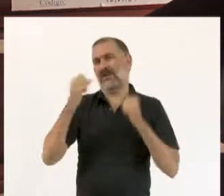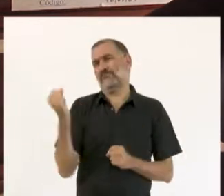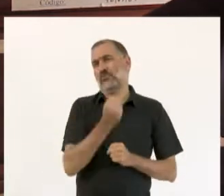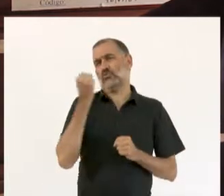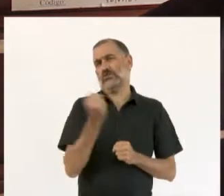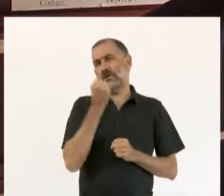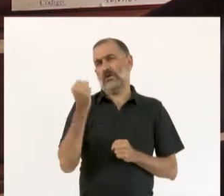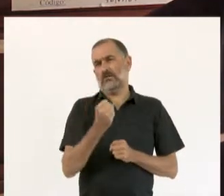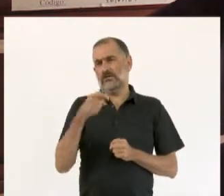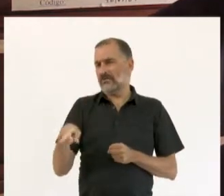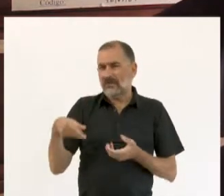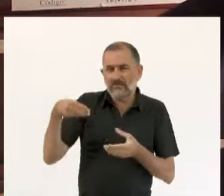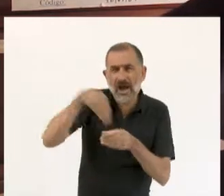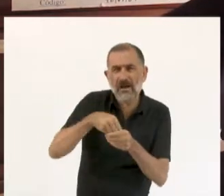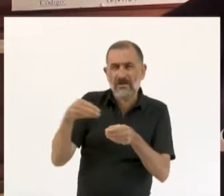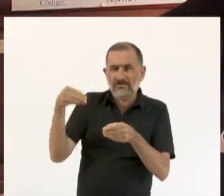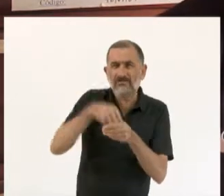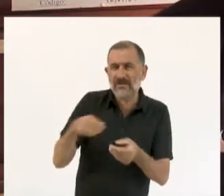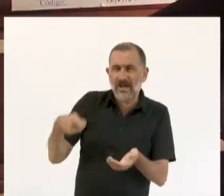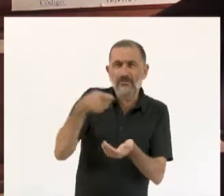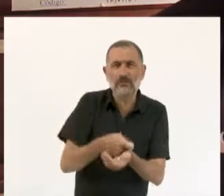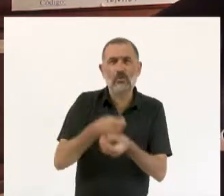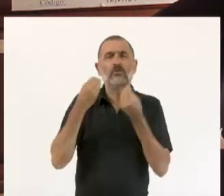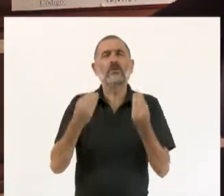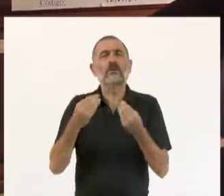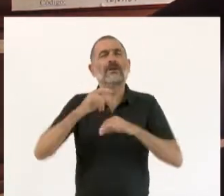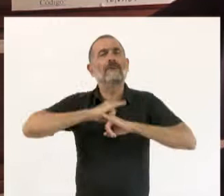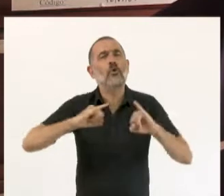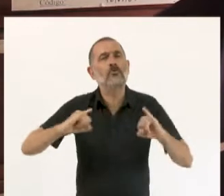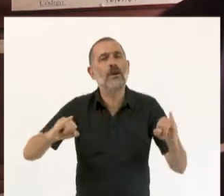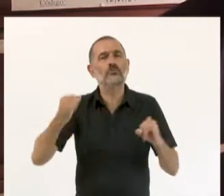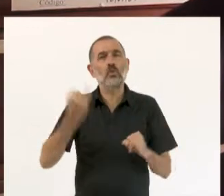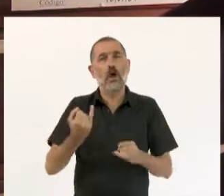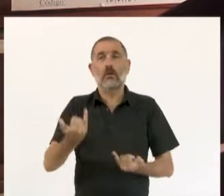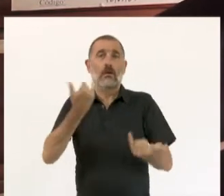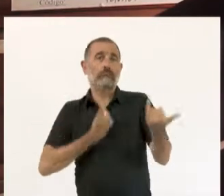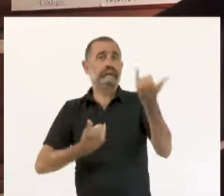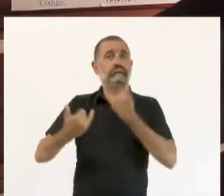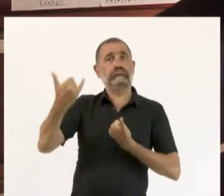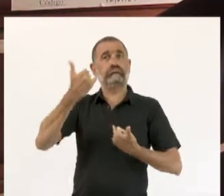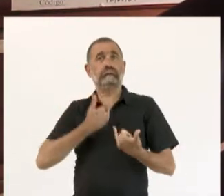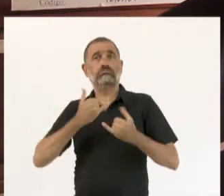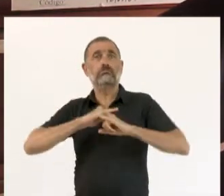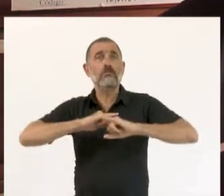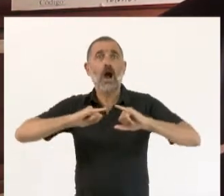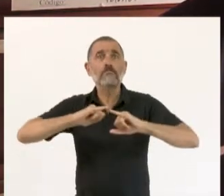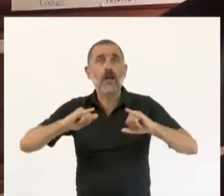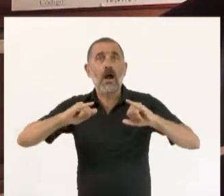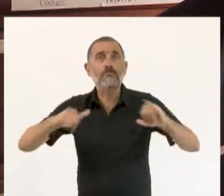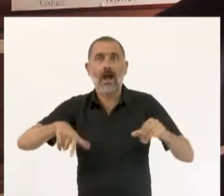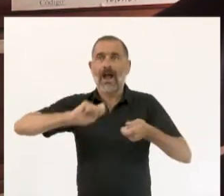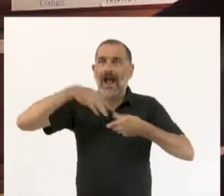aporte de un valor enorme para nosotros por la información que recibimos constantemente actualizada,